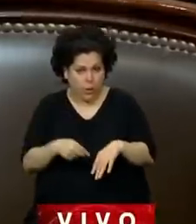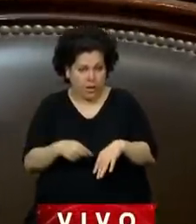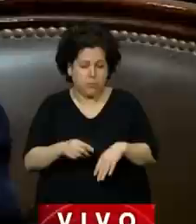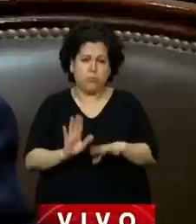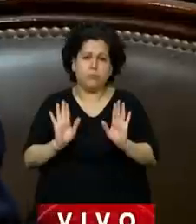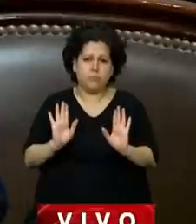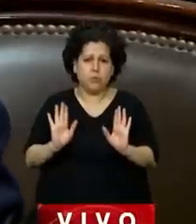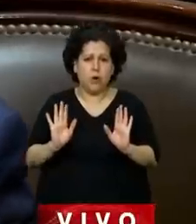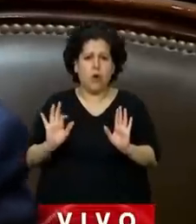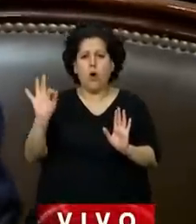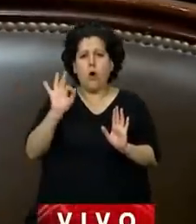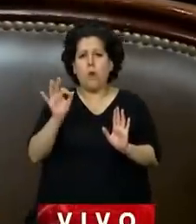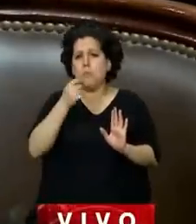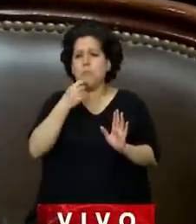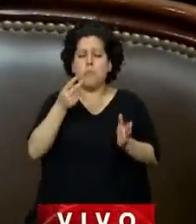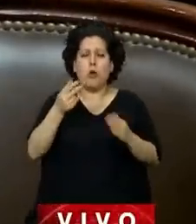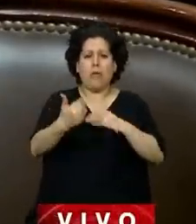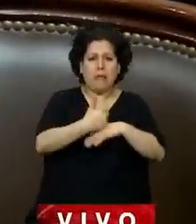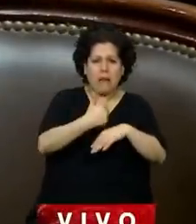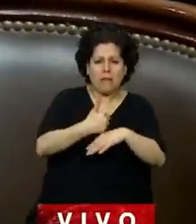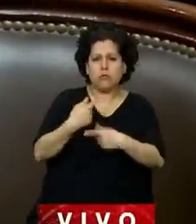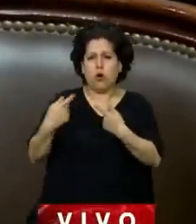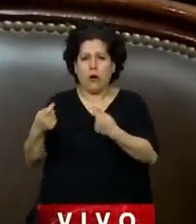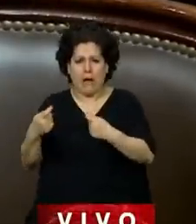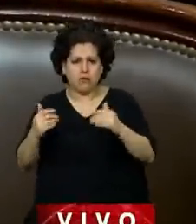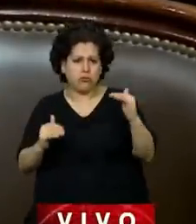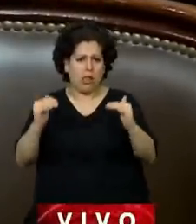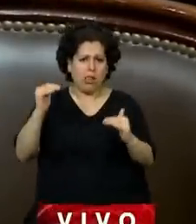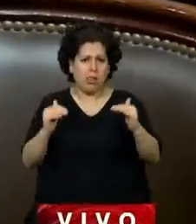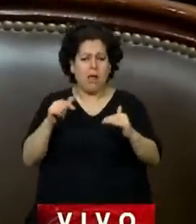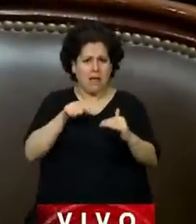¿Una propuesta de reducir el déficit nos han traído?